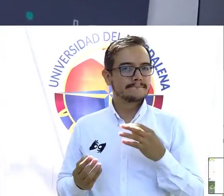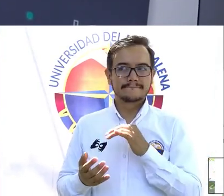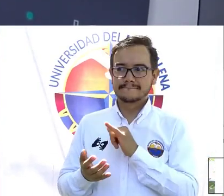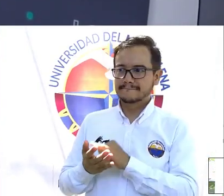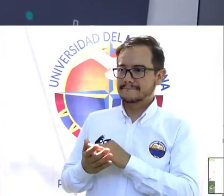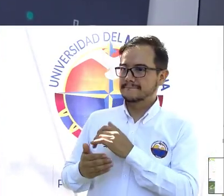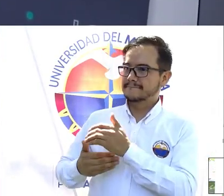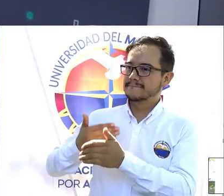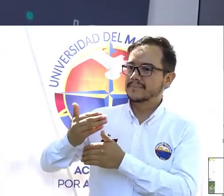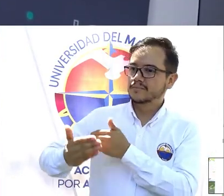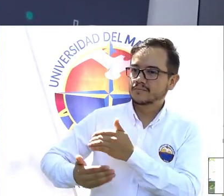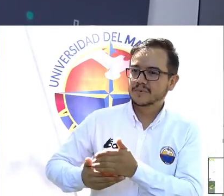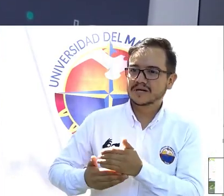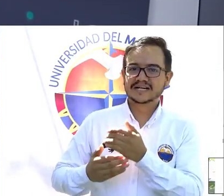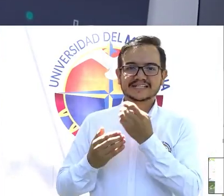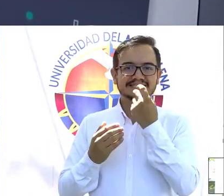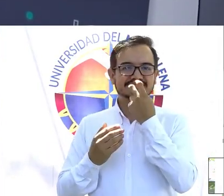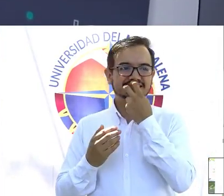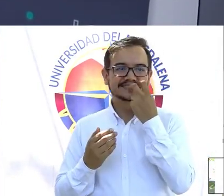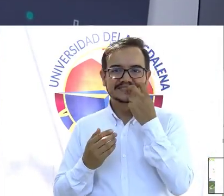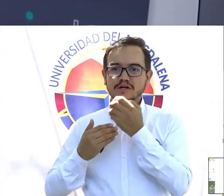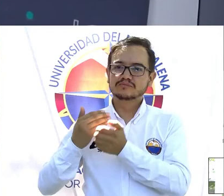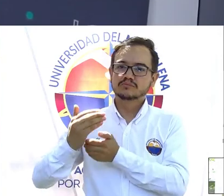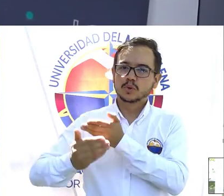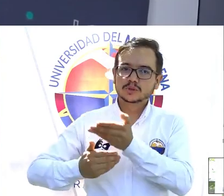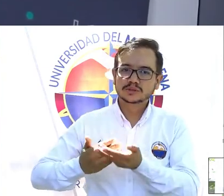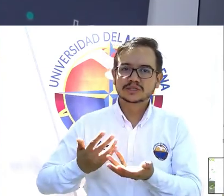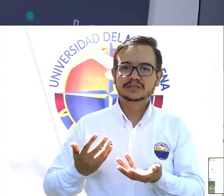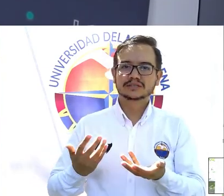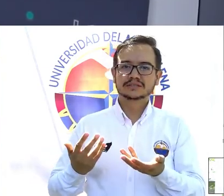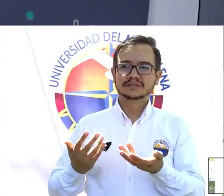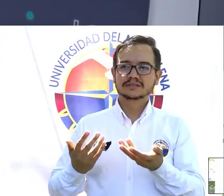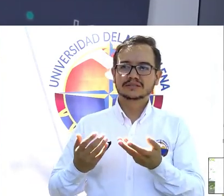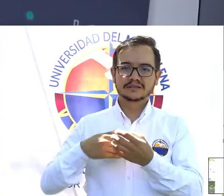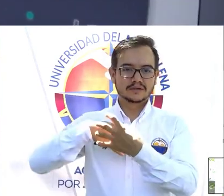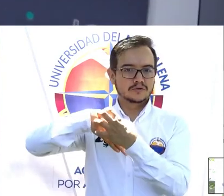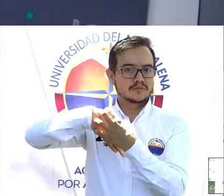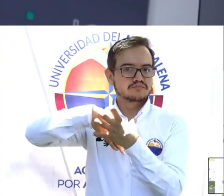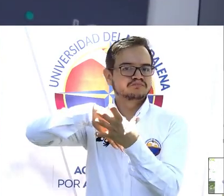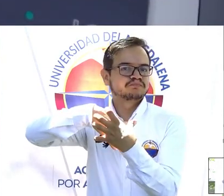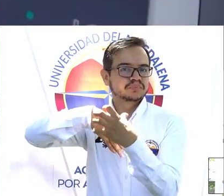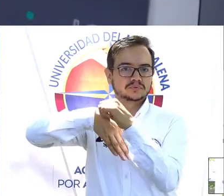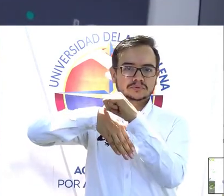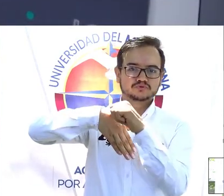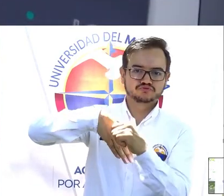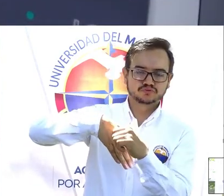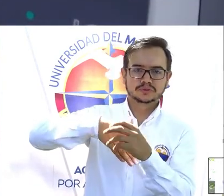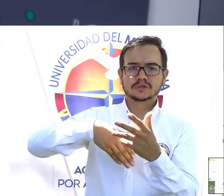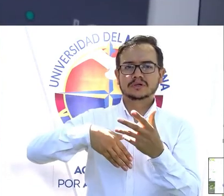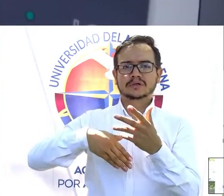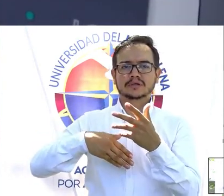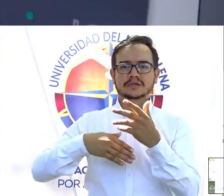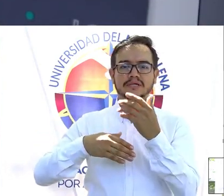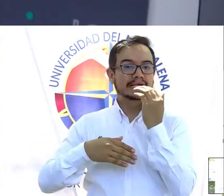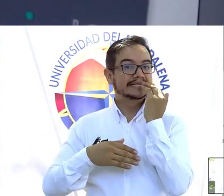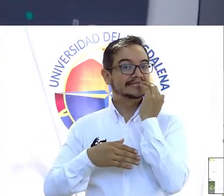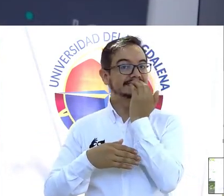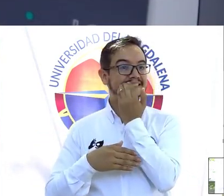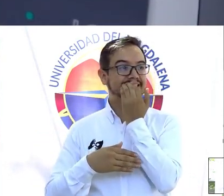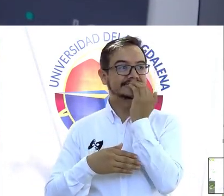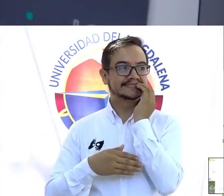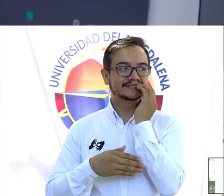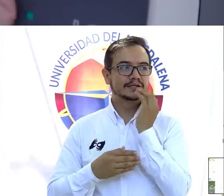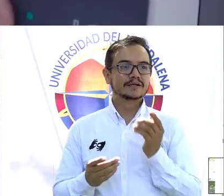linguales, frenillos labiales, tumores de tejidos blandos, en la parte frontal,